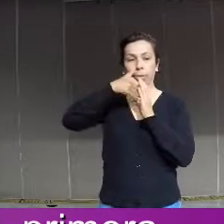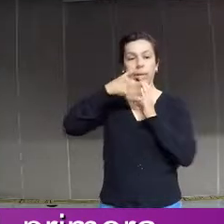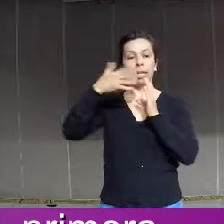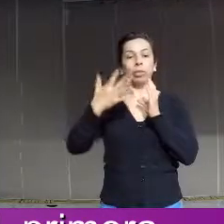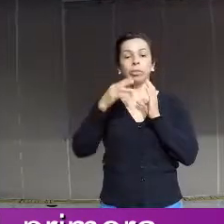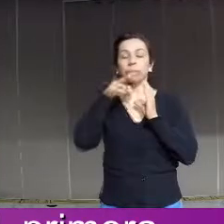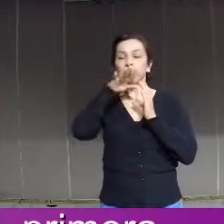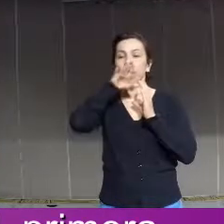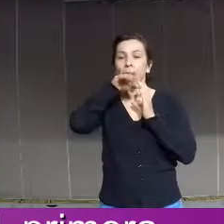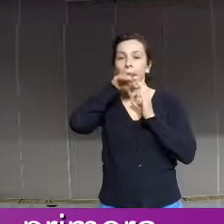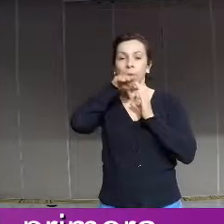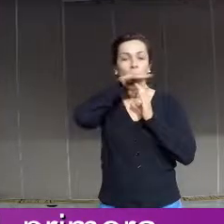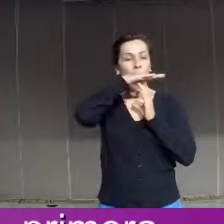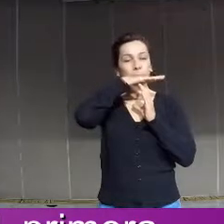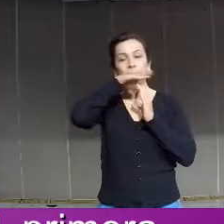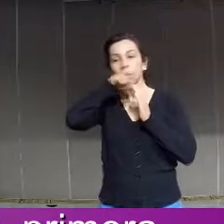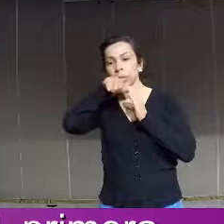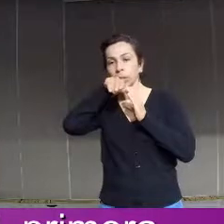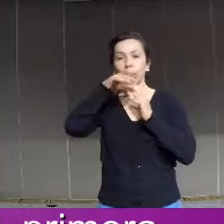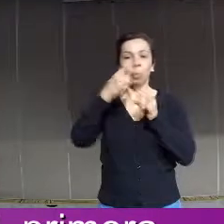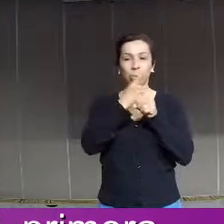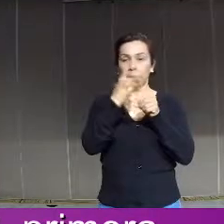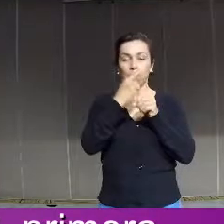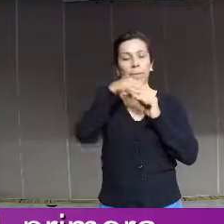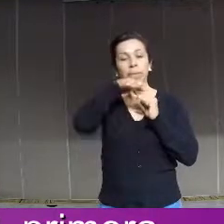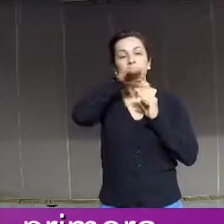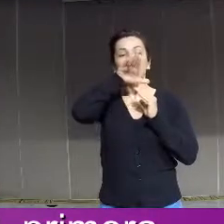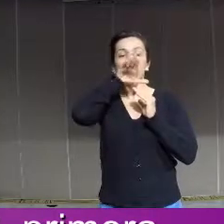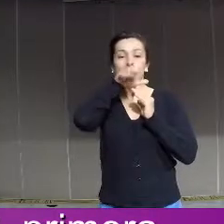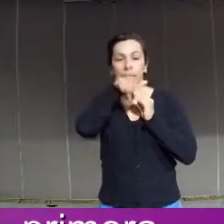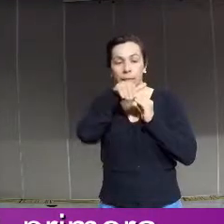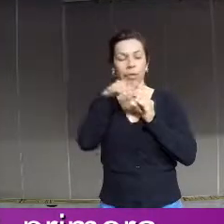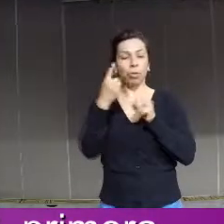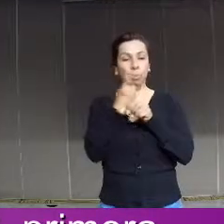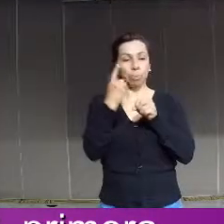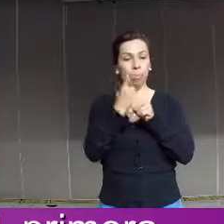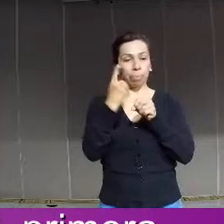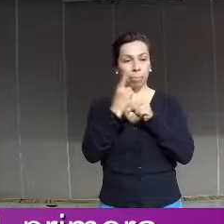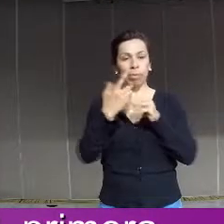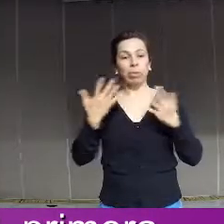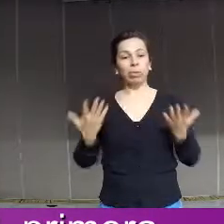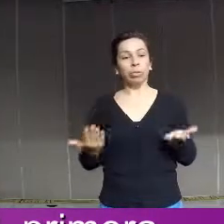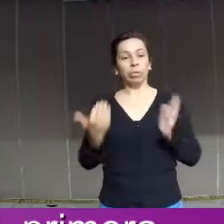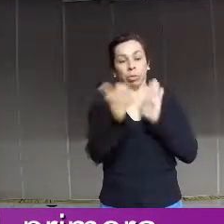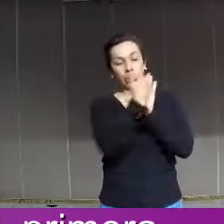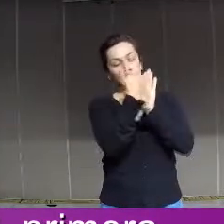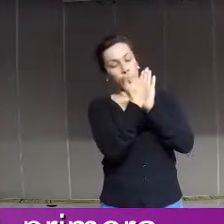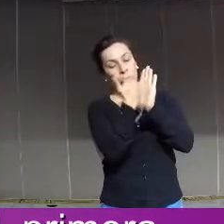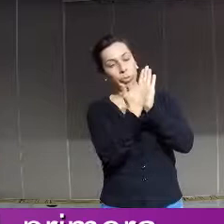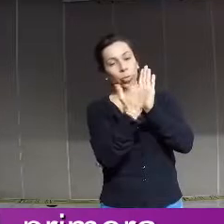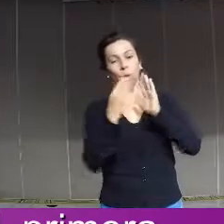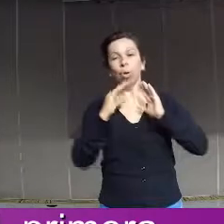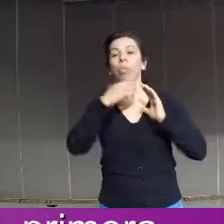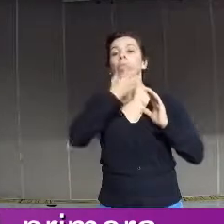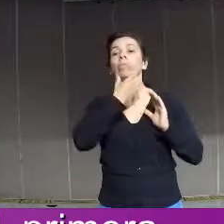de la lengua, va a haber dificultades en los movimientos de ascenso y descenso de la mandíbula, ¿sí? Entonces, todos esos restos que